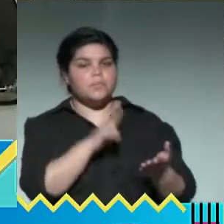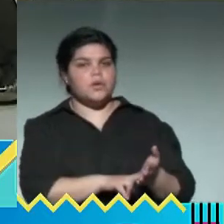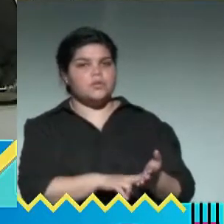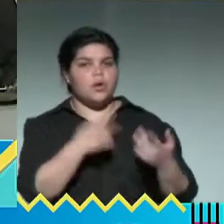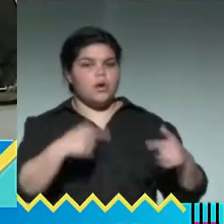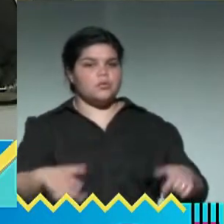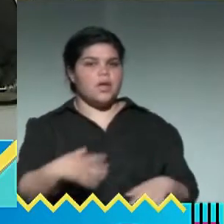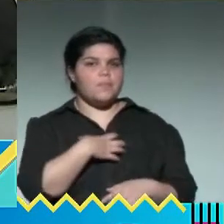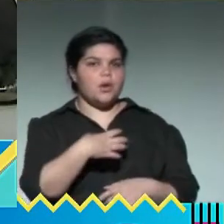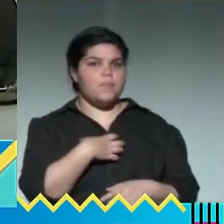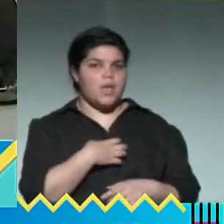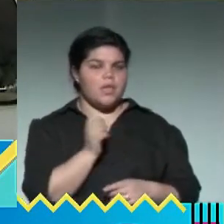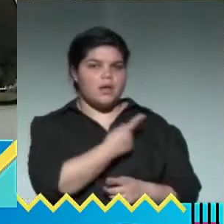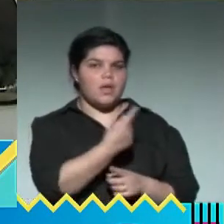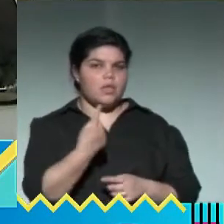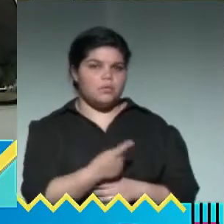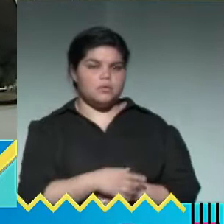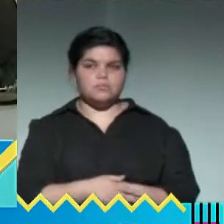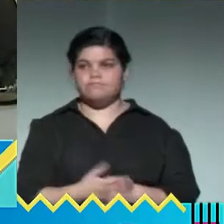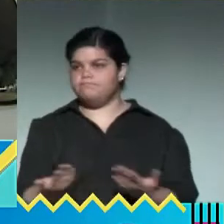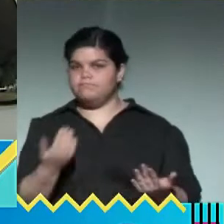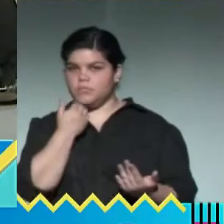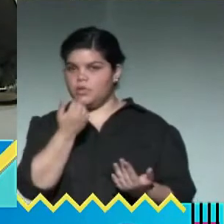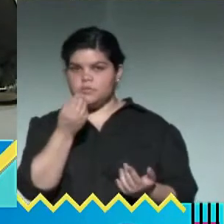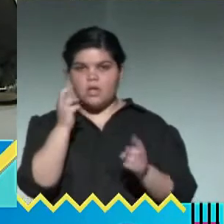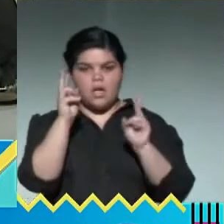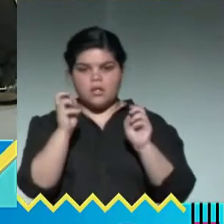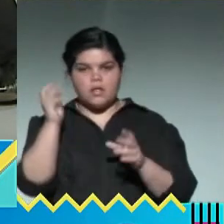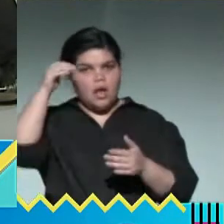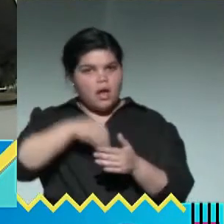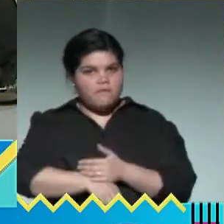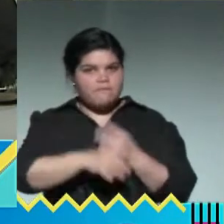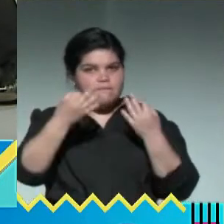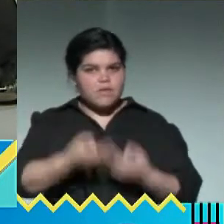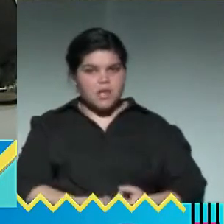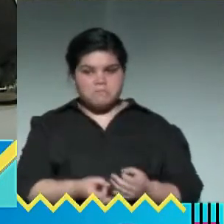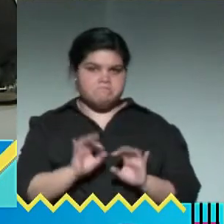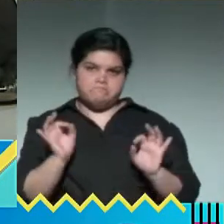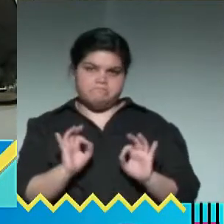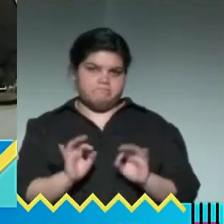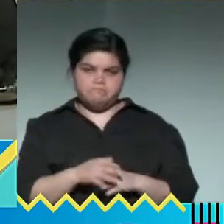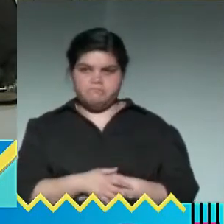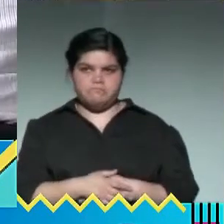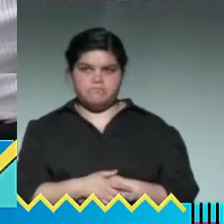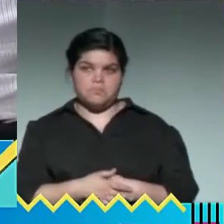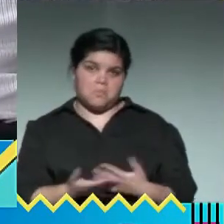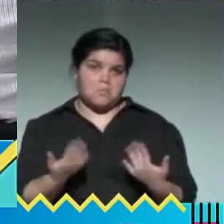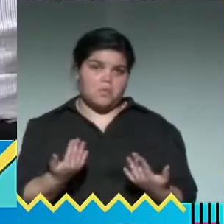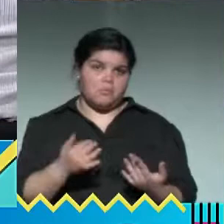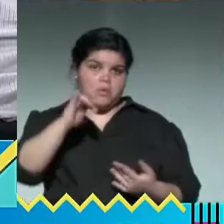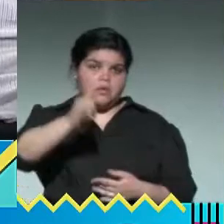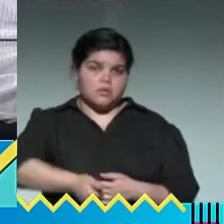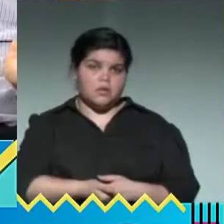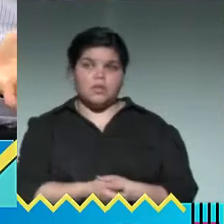es tu opinión? Mirá, la verdad, yo no he estudiado en profundidad el tema de bienes personales ahora. Claramente puede ser y debe ser una